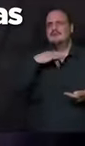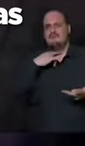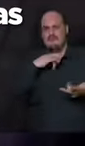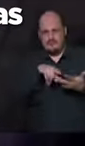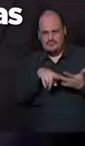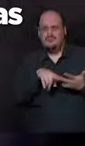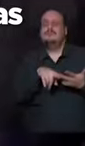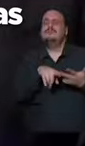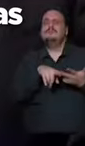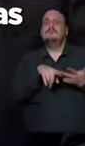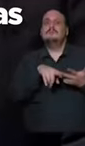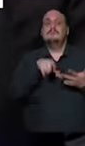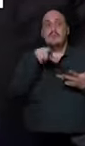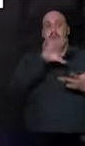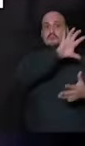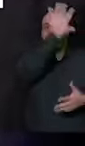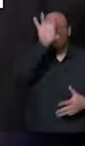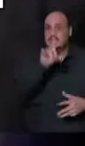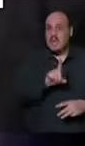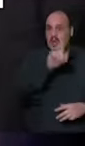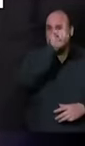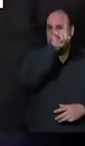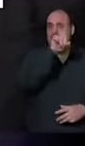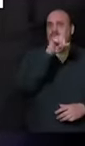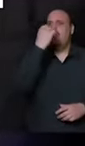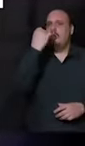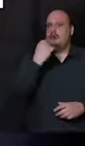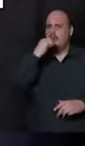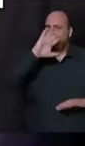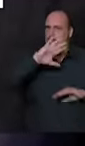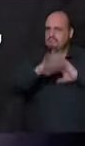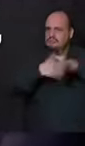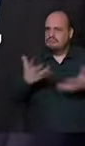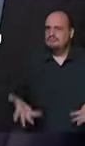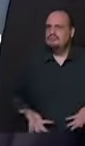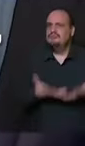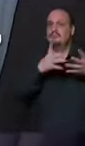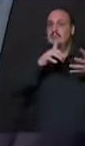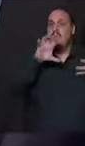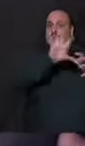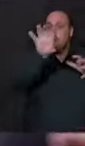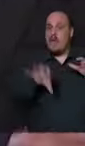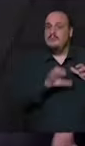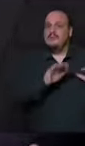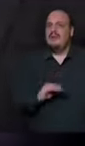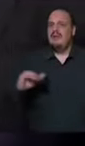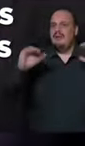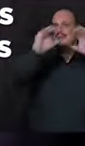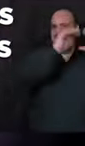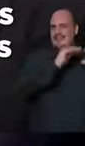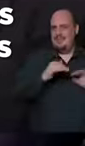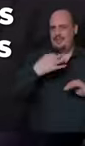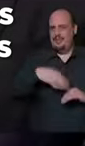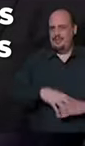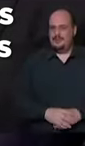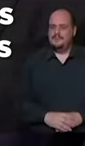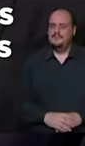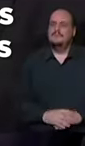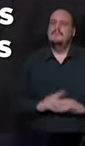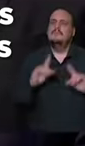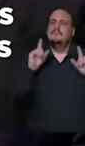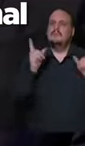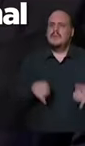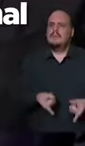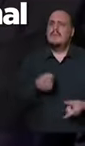las provincias del Norte que necesitan recuperar asimetrías por otro lado nos hemos propuesto transformar los